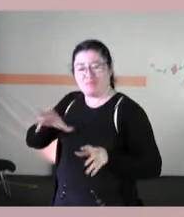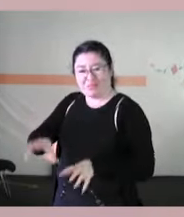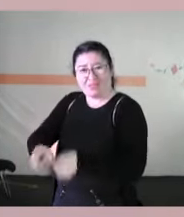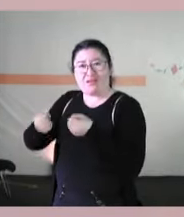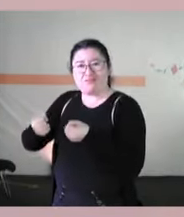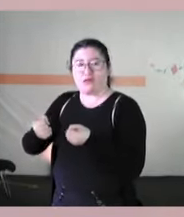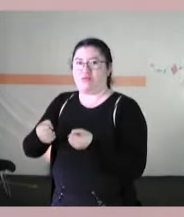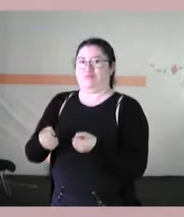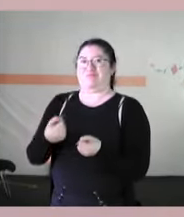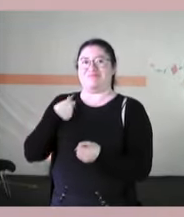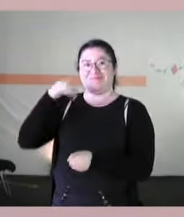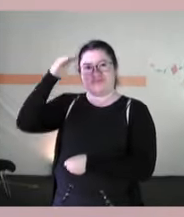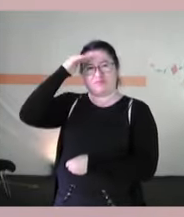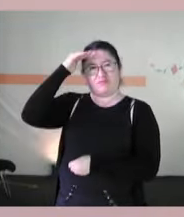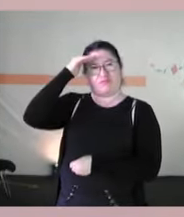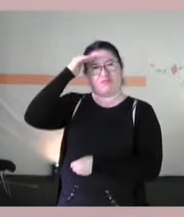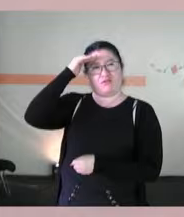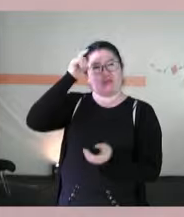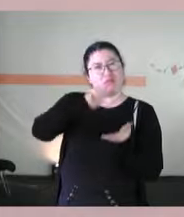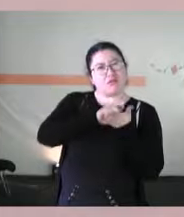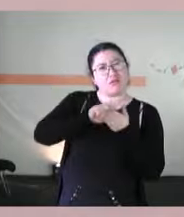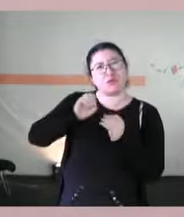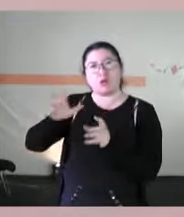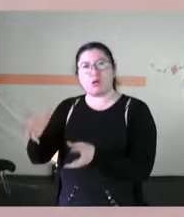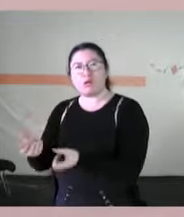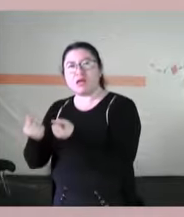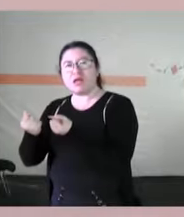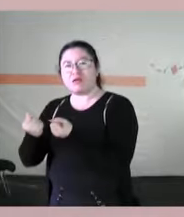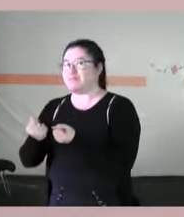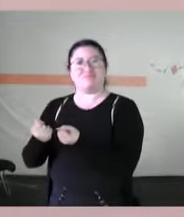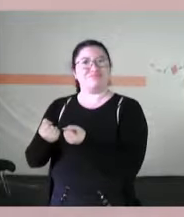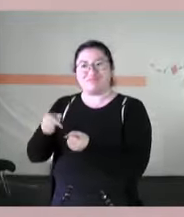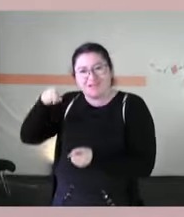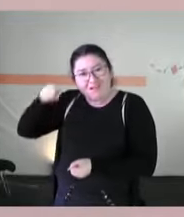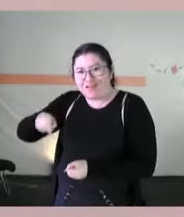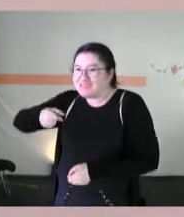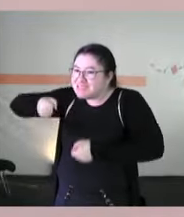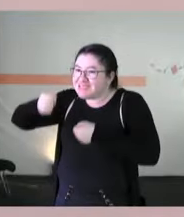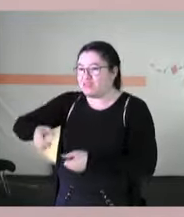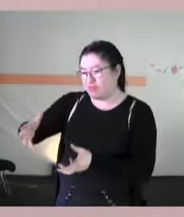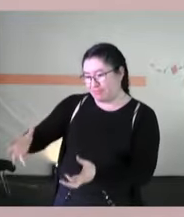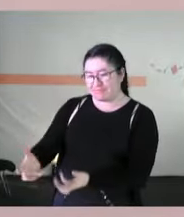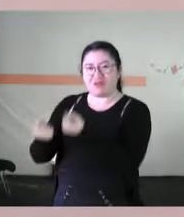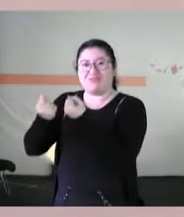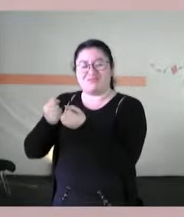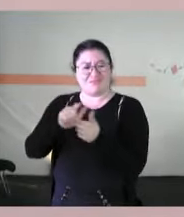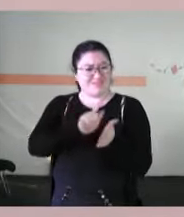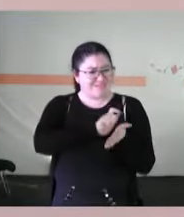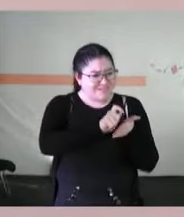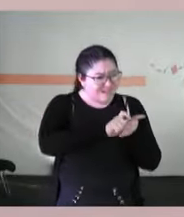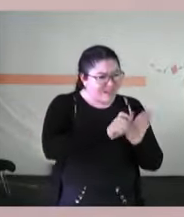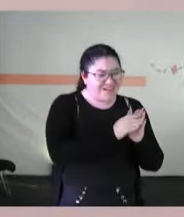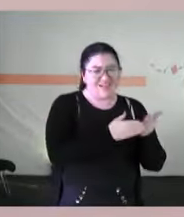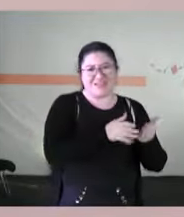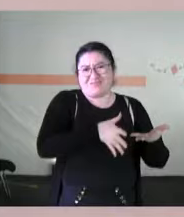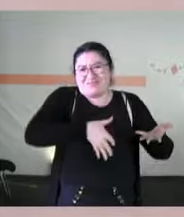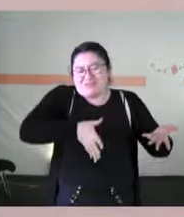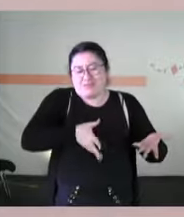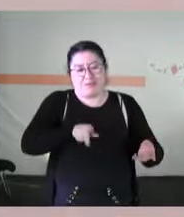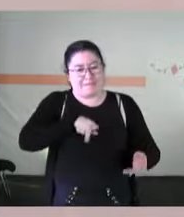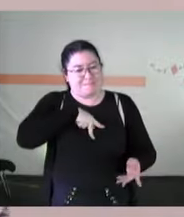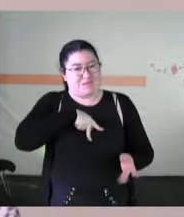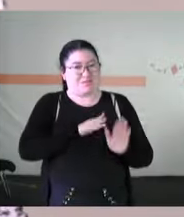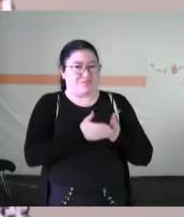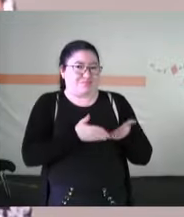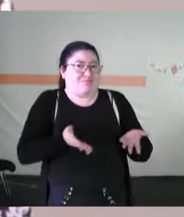si ni siquiera me lo pensaría. No tiene ningún sentido un libro de mierda, con todo respeto hacia mi propio